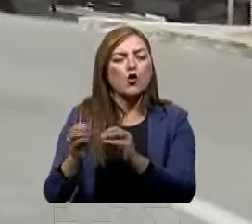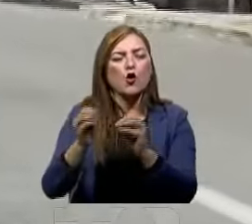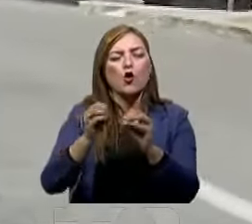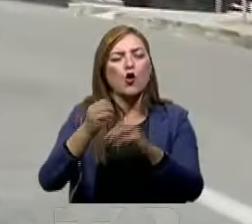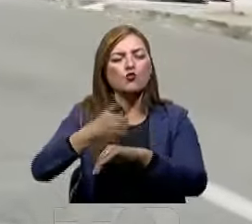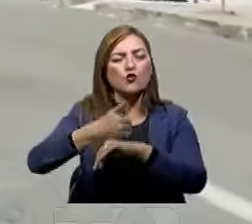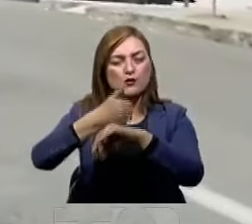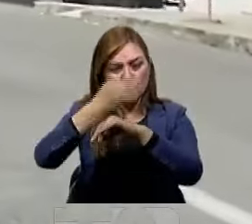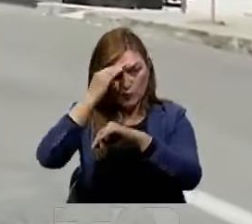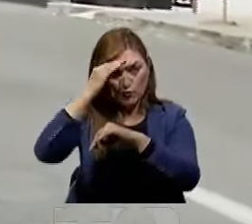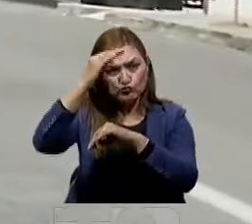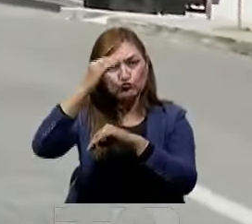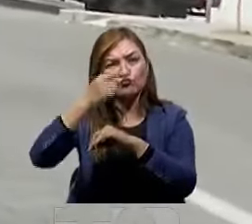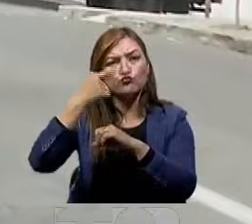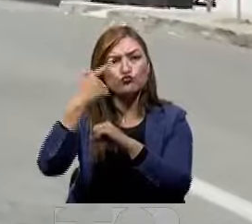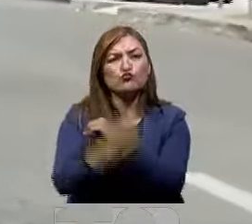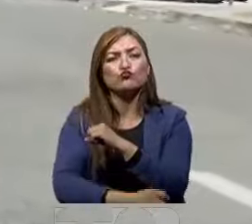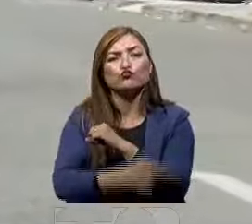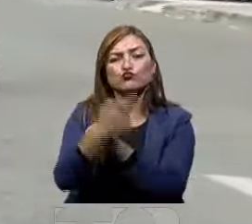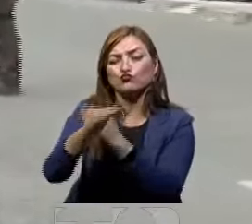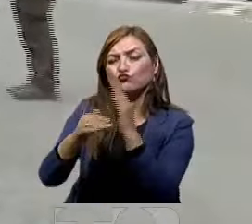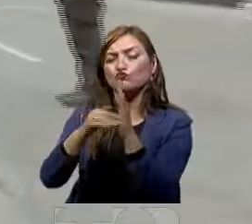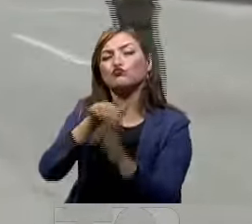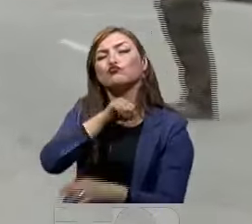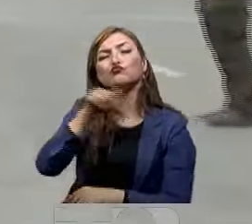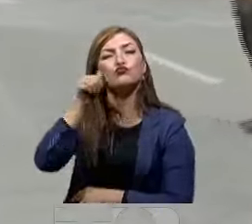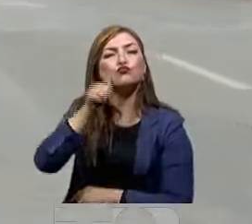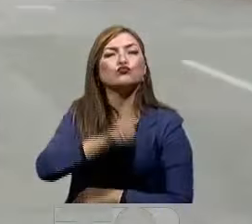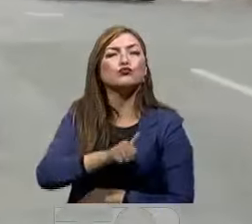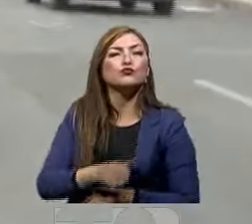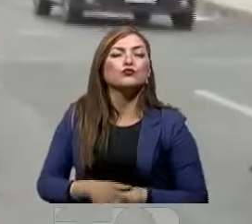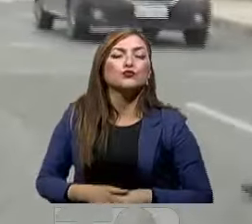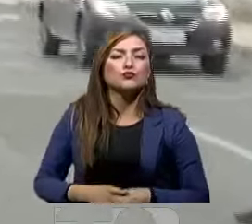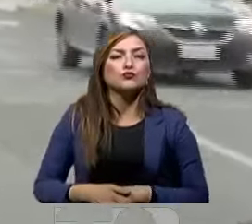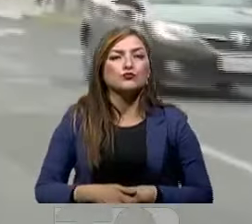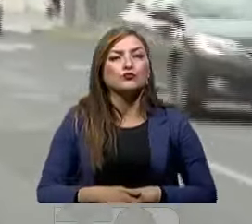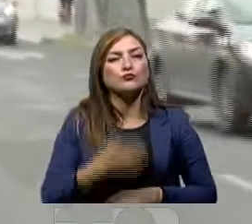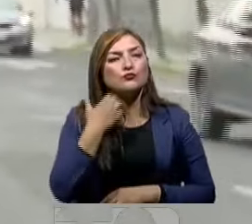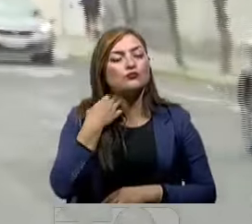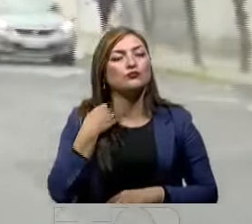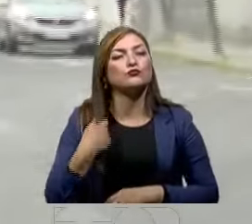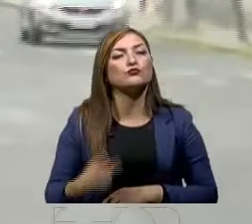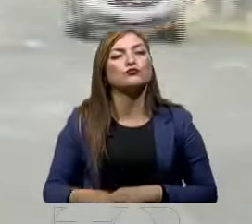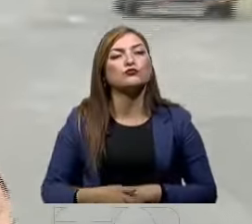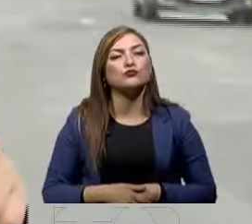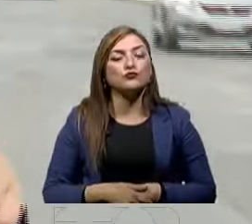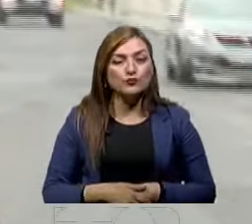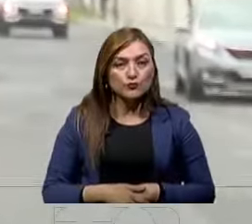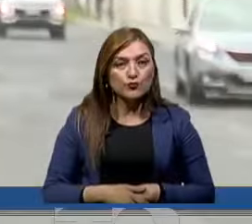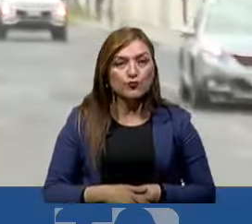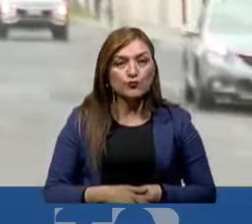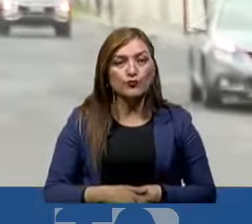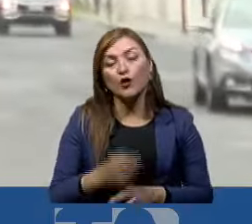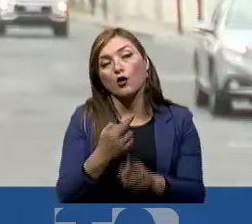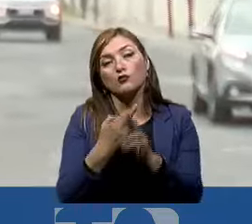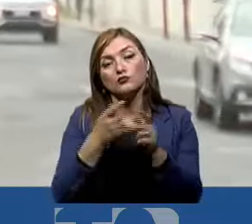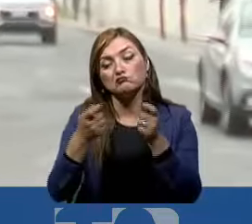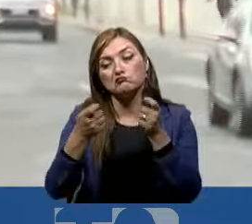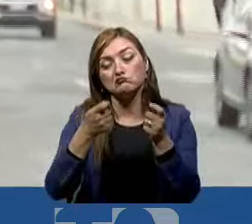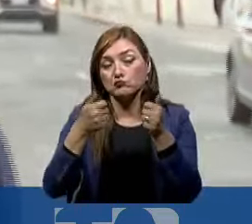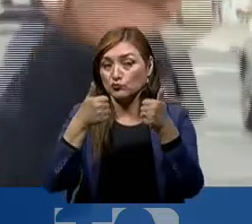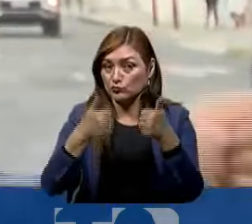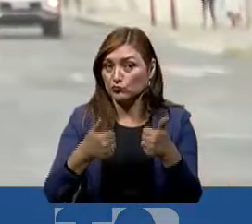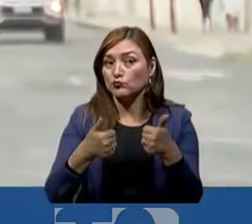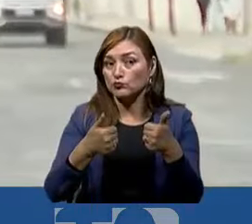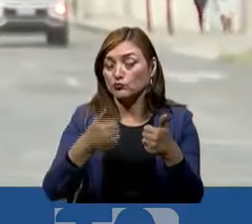justicia aplique todo el peso de la ley en contra de los delincuentes, porque como bien mencionan, aquí se han ejecutado buenos resultados por parte de la Policía